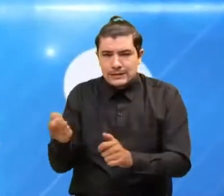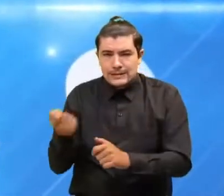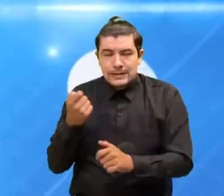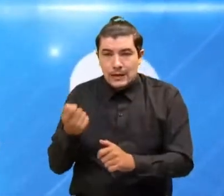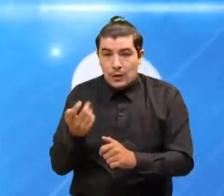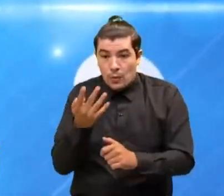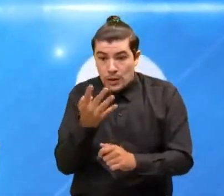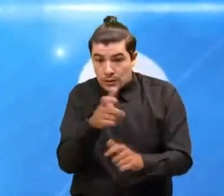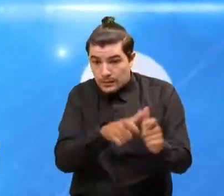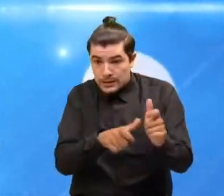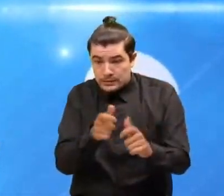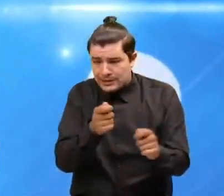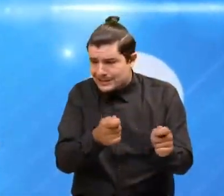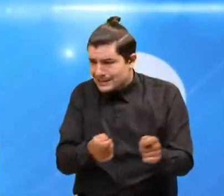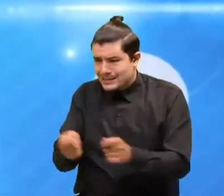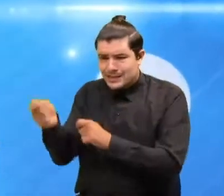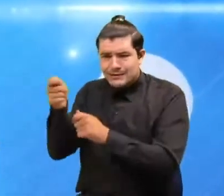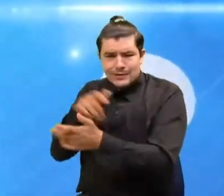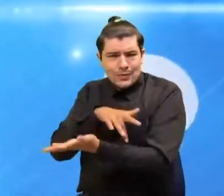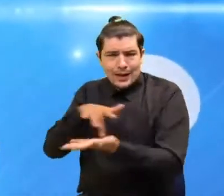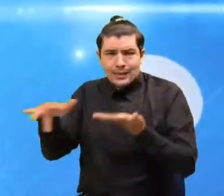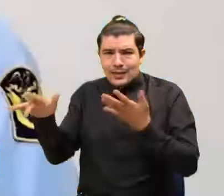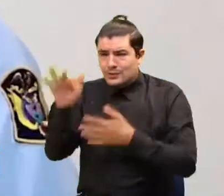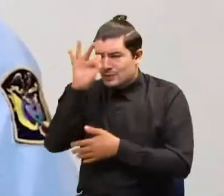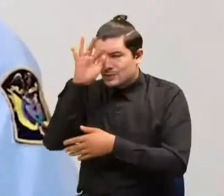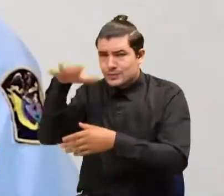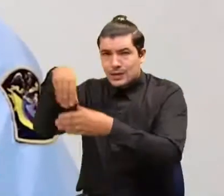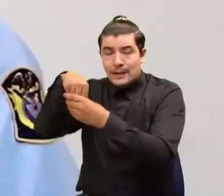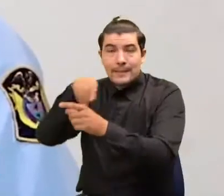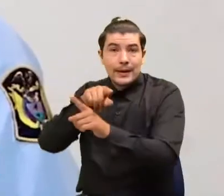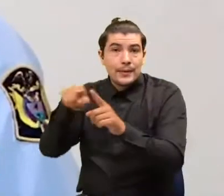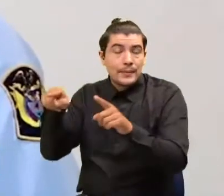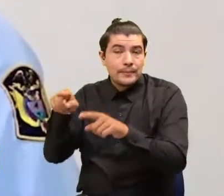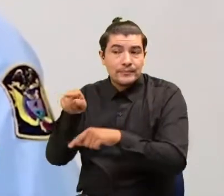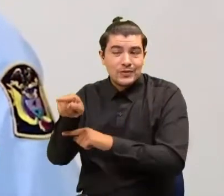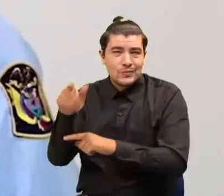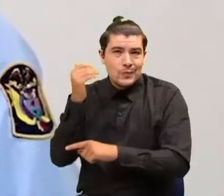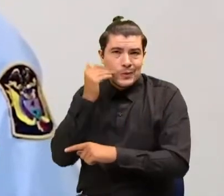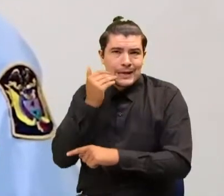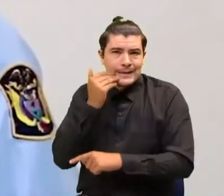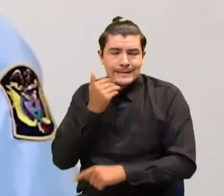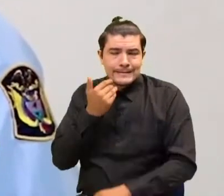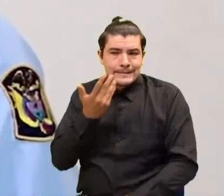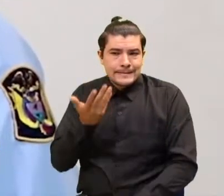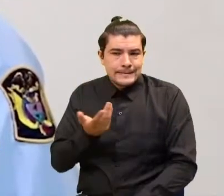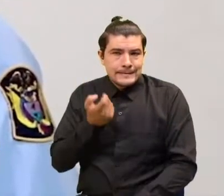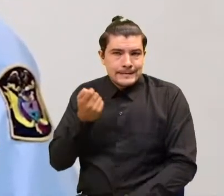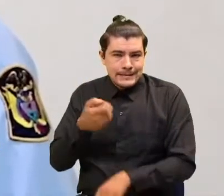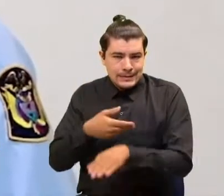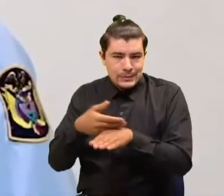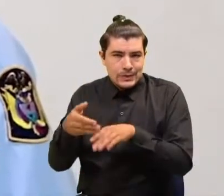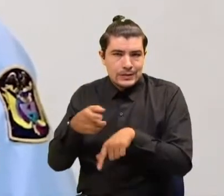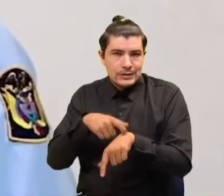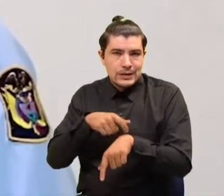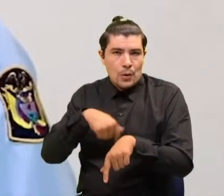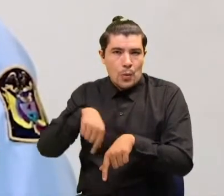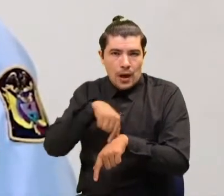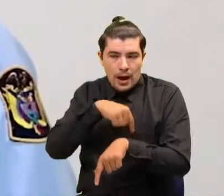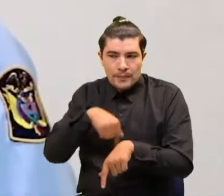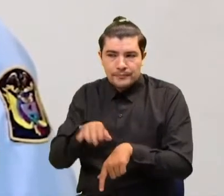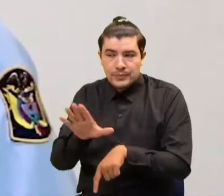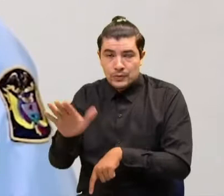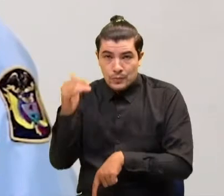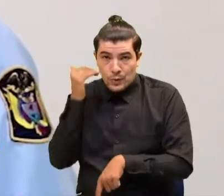son remitidas a los centros asistenciales, pero hora más tarde, pues la conductora de una